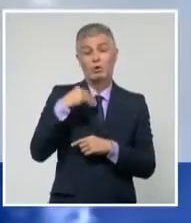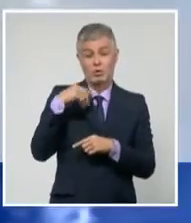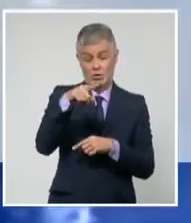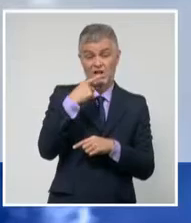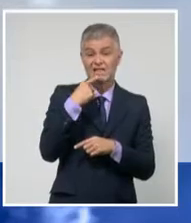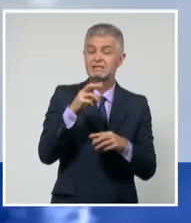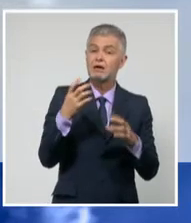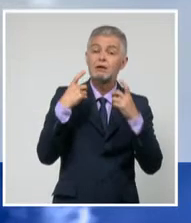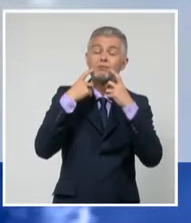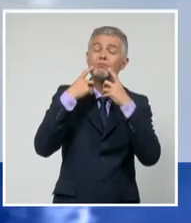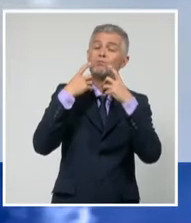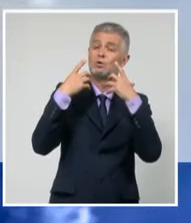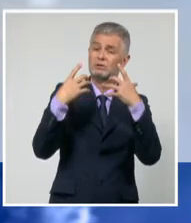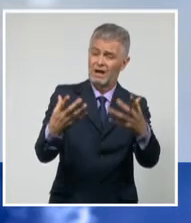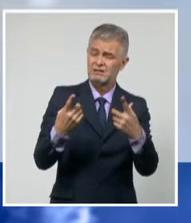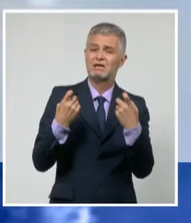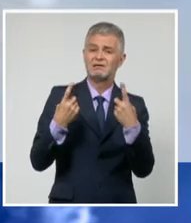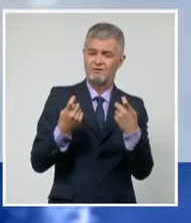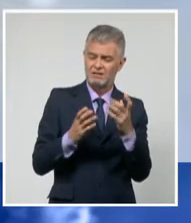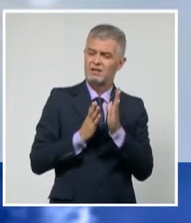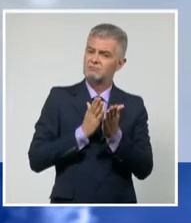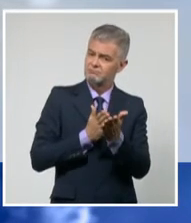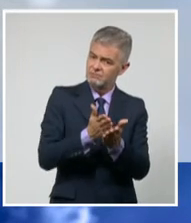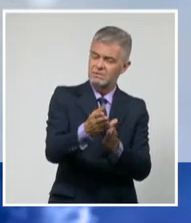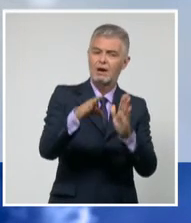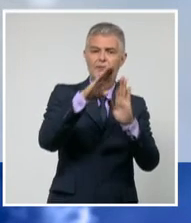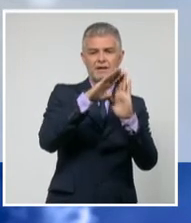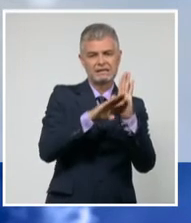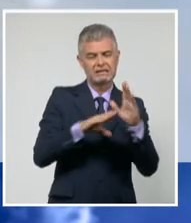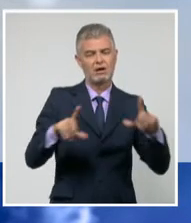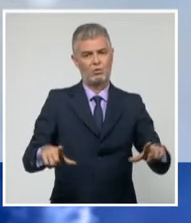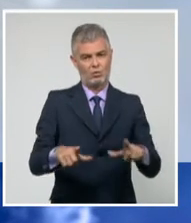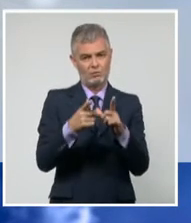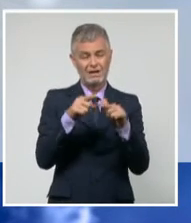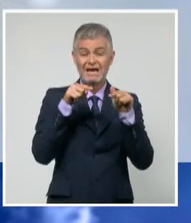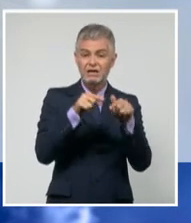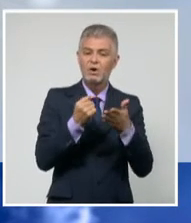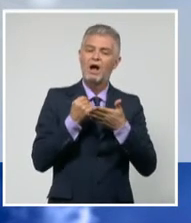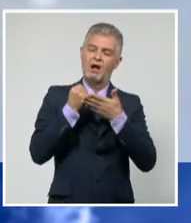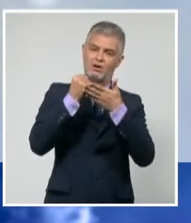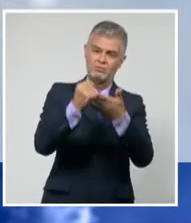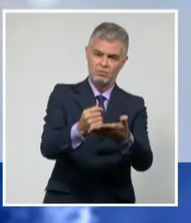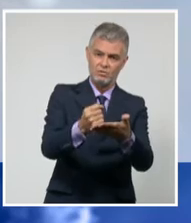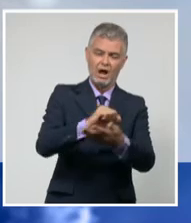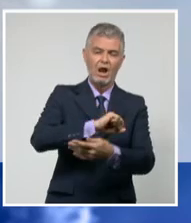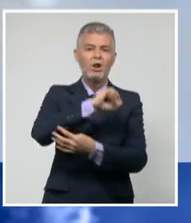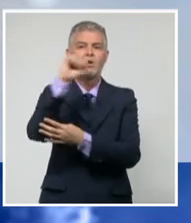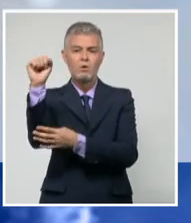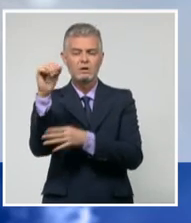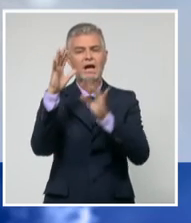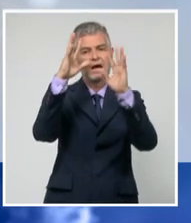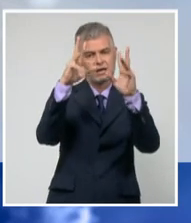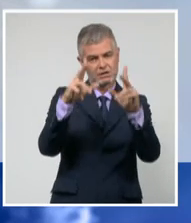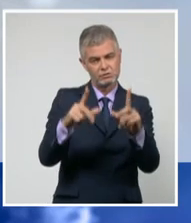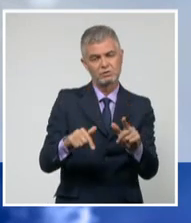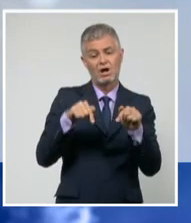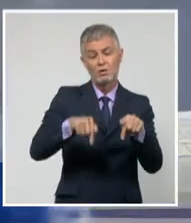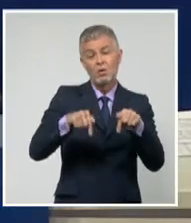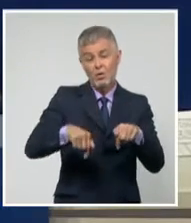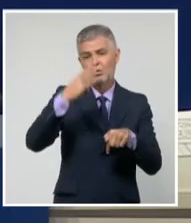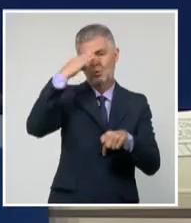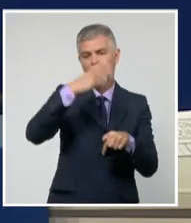importancia de mantener las medidas orientadas por el país que han permitido alcanzar el escenario que Cuba muestra hoy.